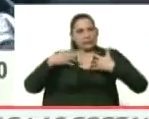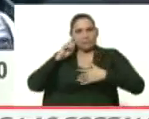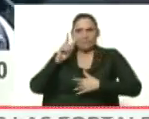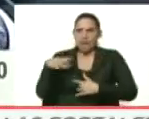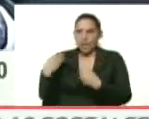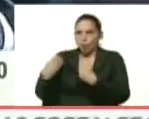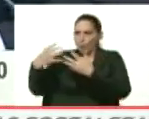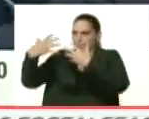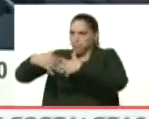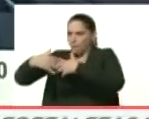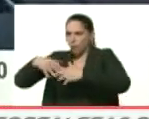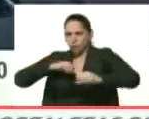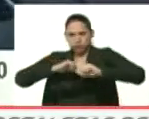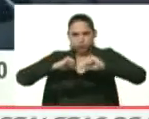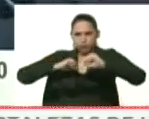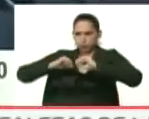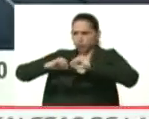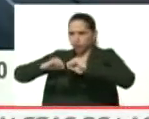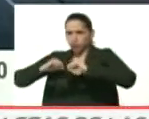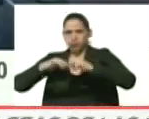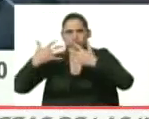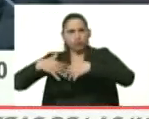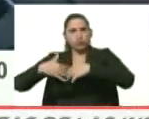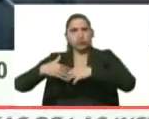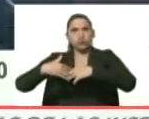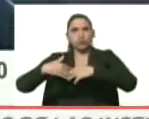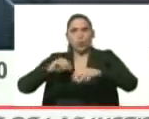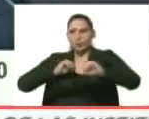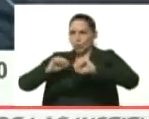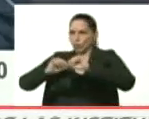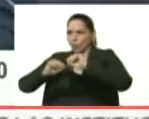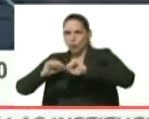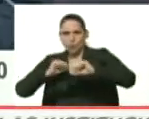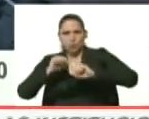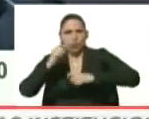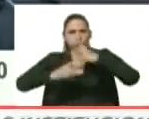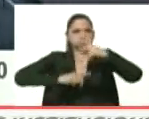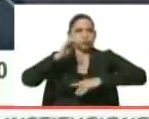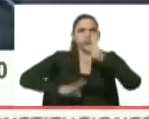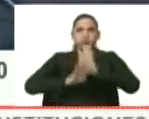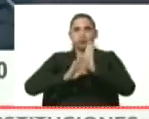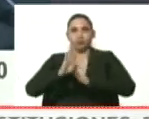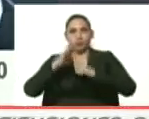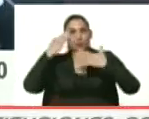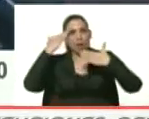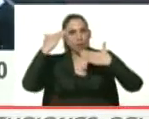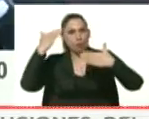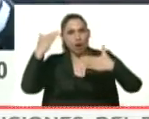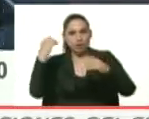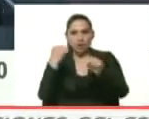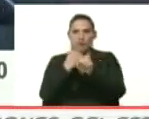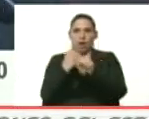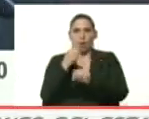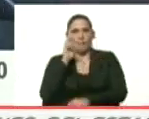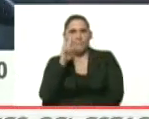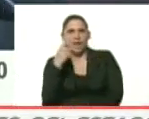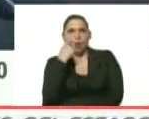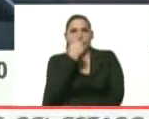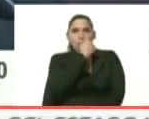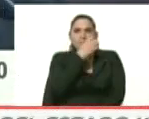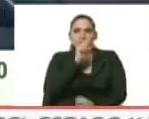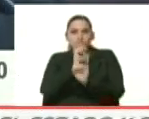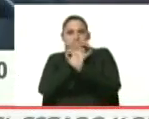aparato industrial de la pequeña y mediana industria moviéndose, produciendo, de saludar a los trabajadores y ver sus ojos